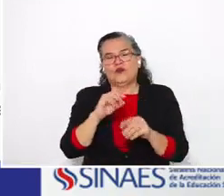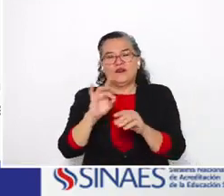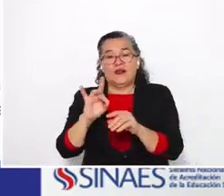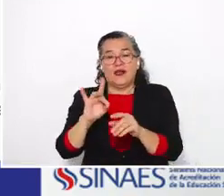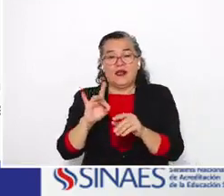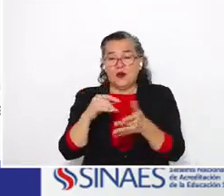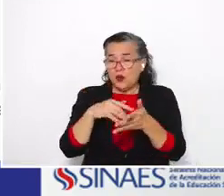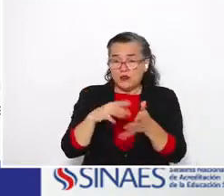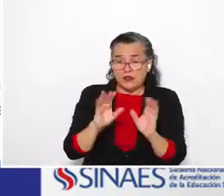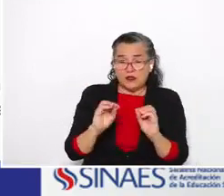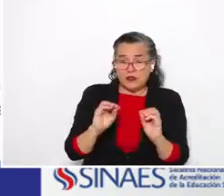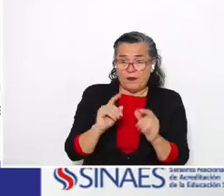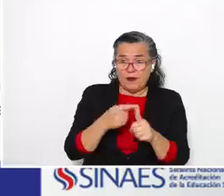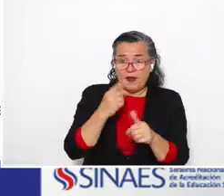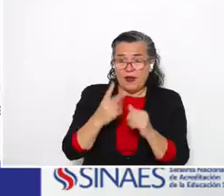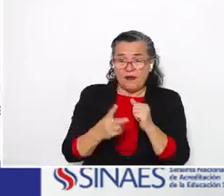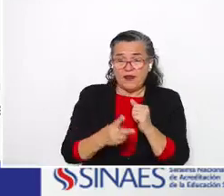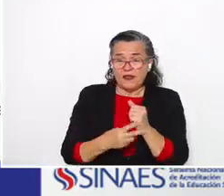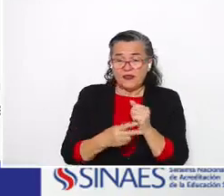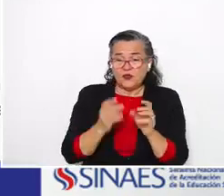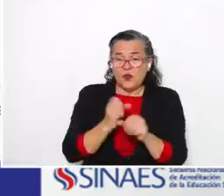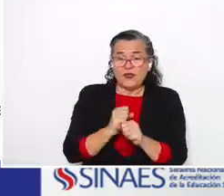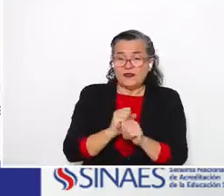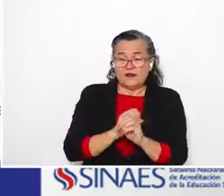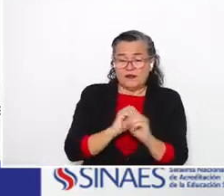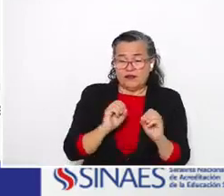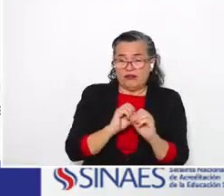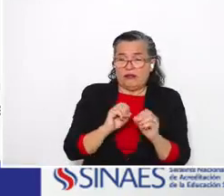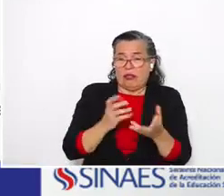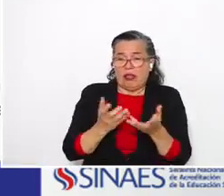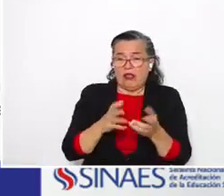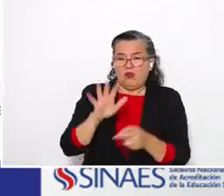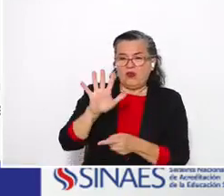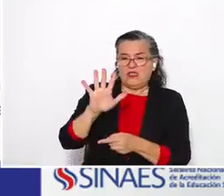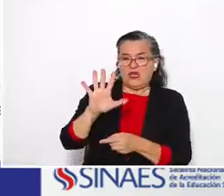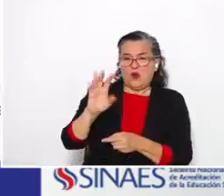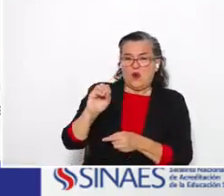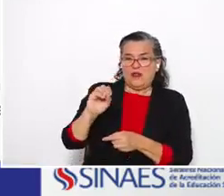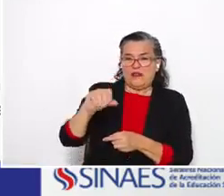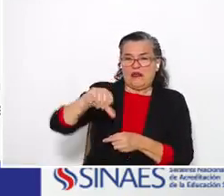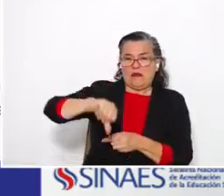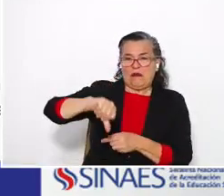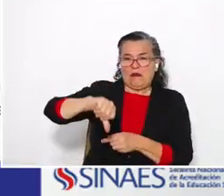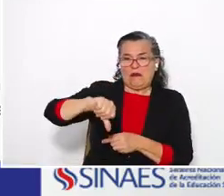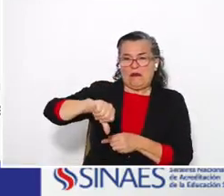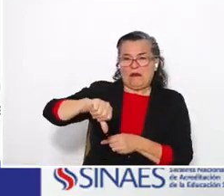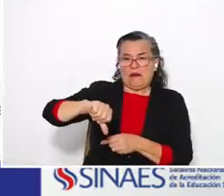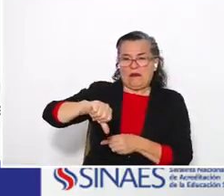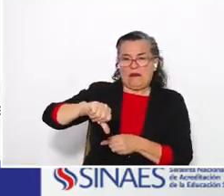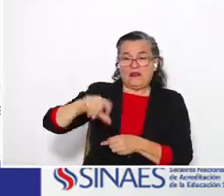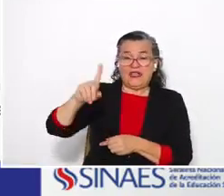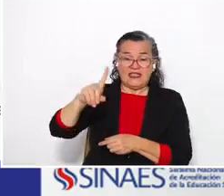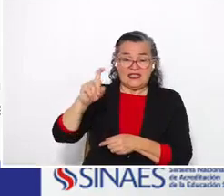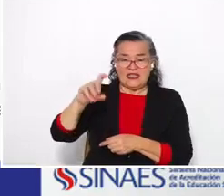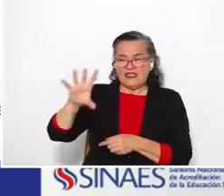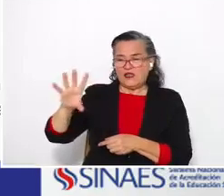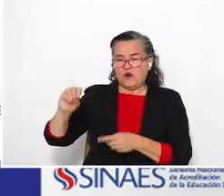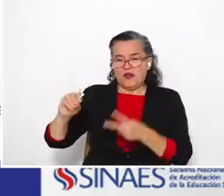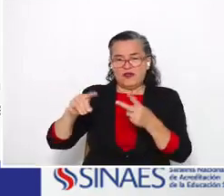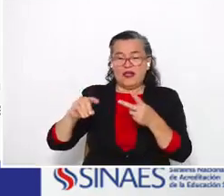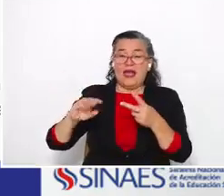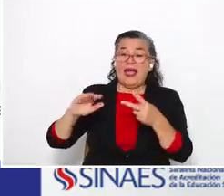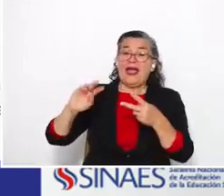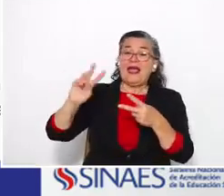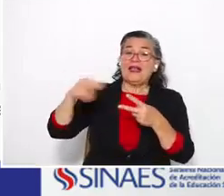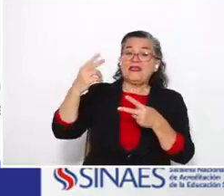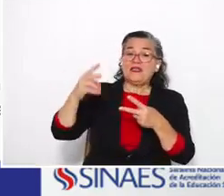no lo hacen bien la primera vez, se sacan un 5 porque no se supieron la tabla del 8. En el segundo examen se sacan un 7,